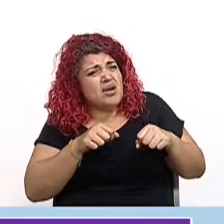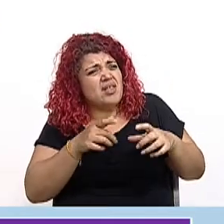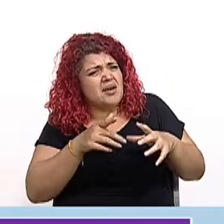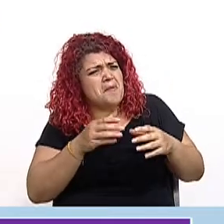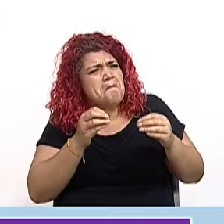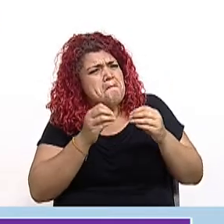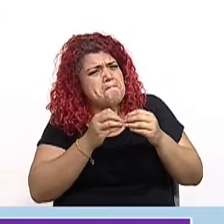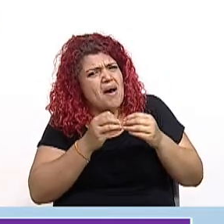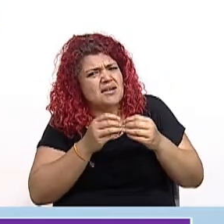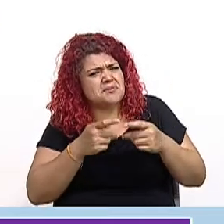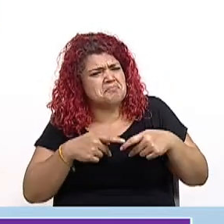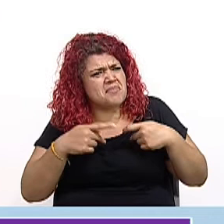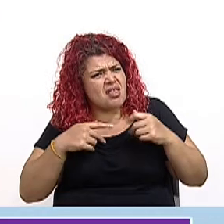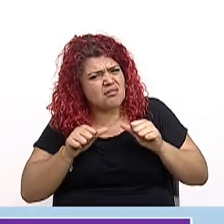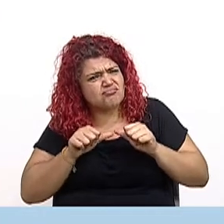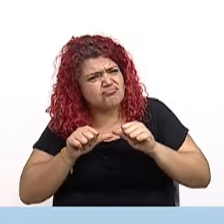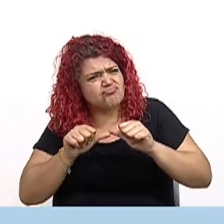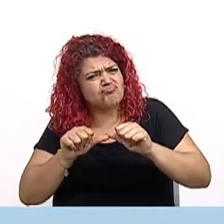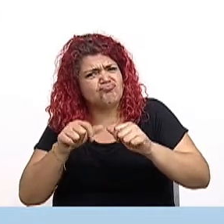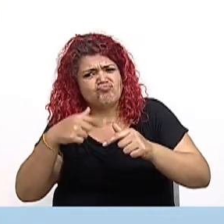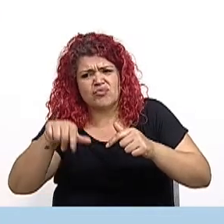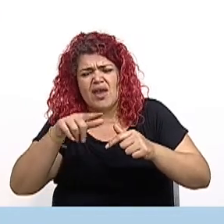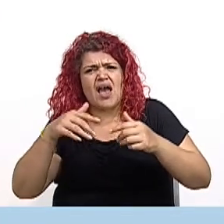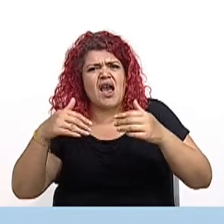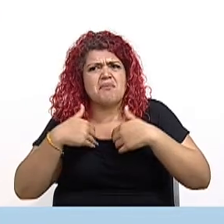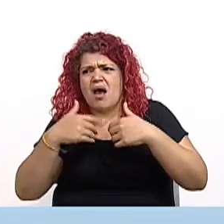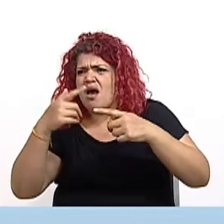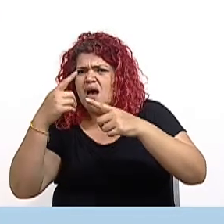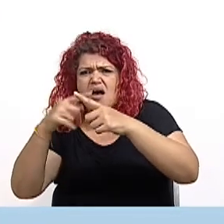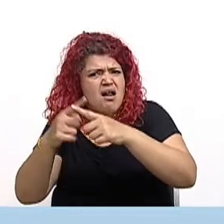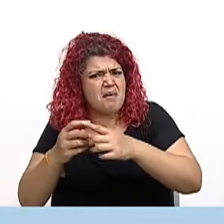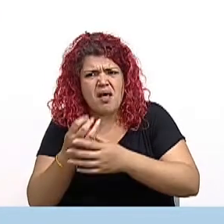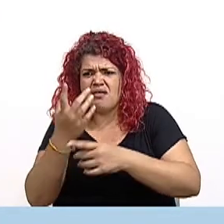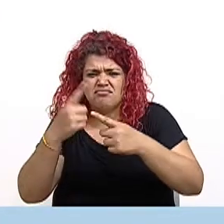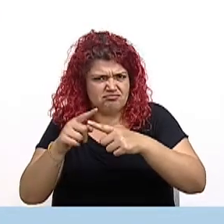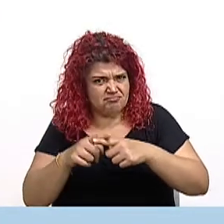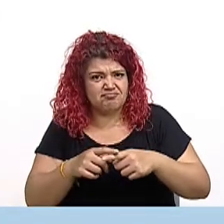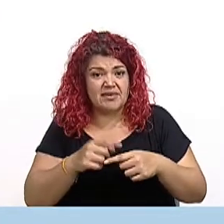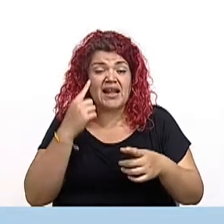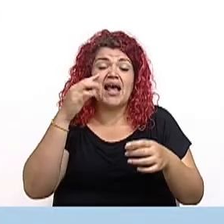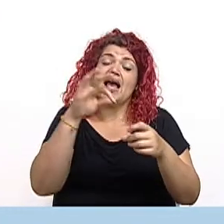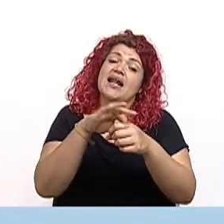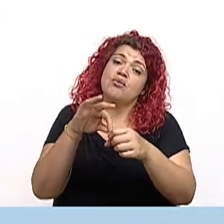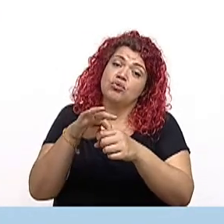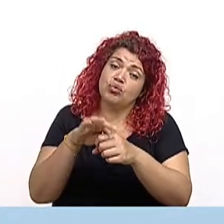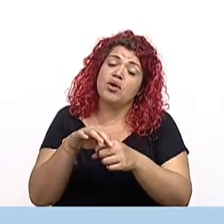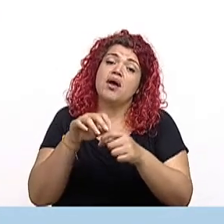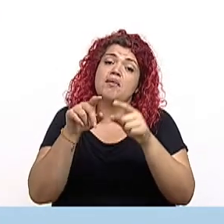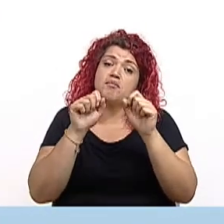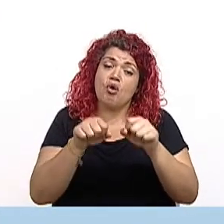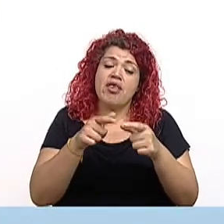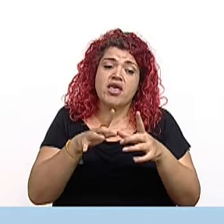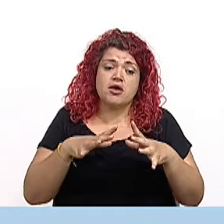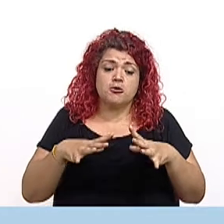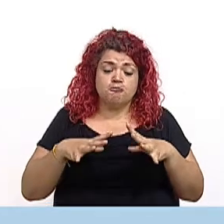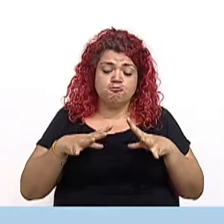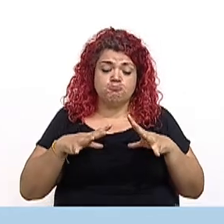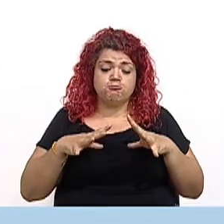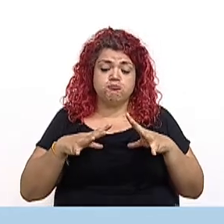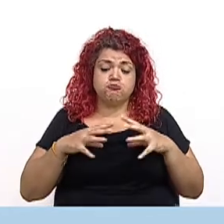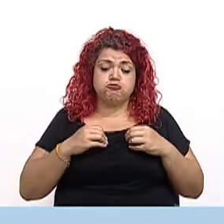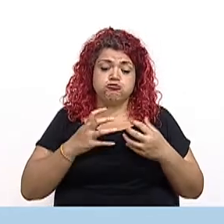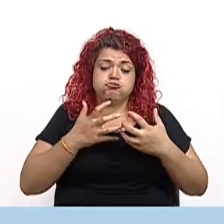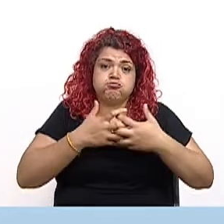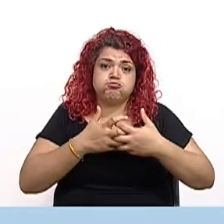de los seres humanos, sino en general de los seres vivos. La agricultura entonces puede tener procesos de adaptación, veámoslo acá